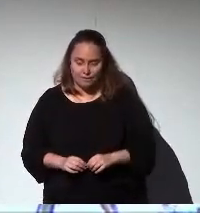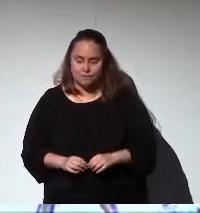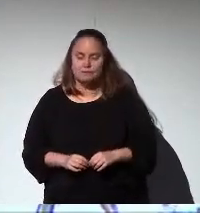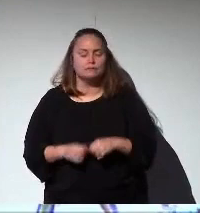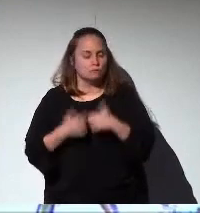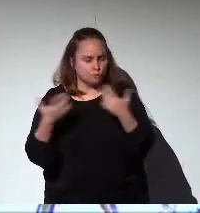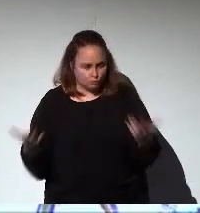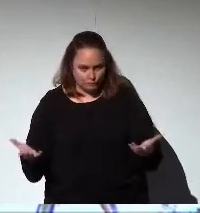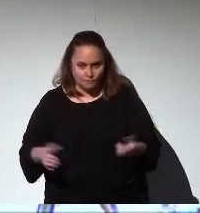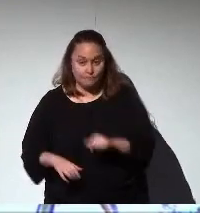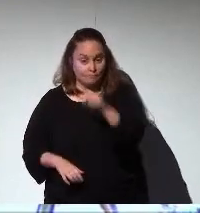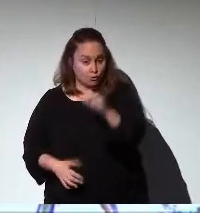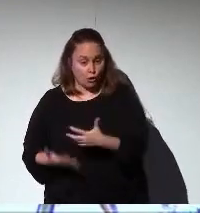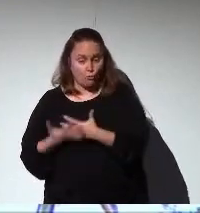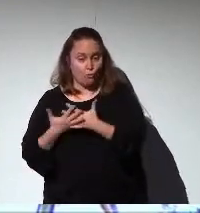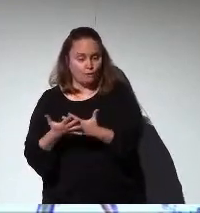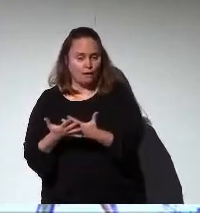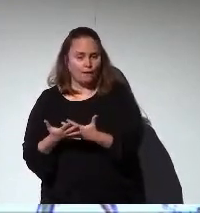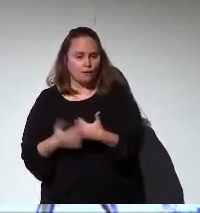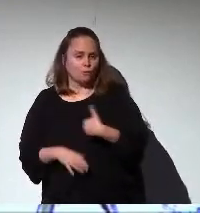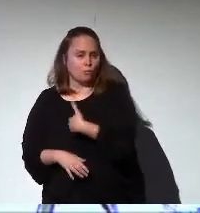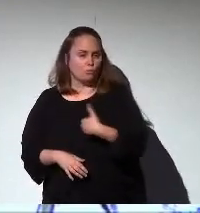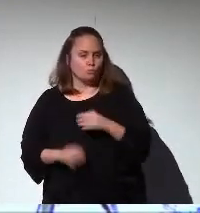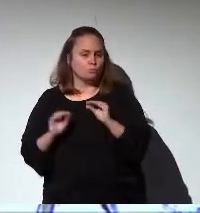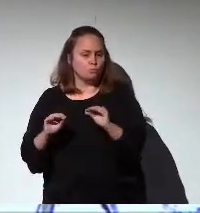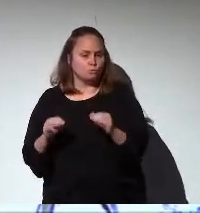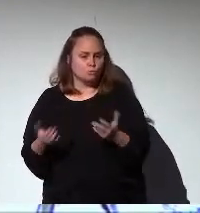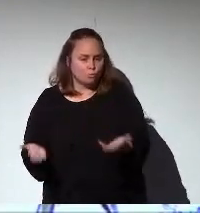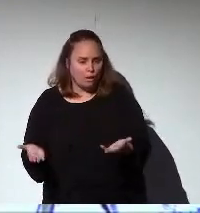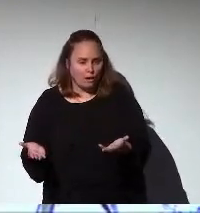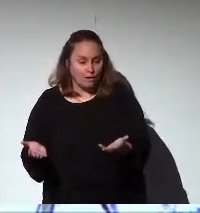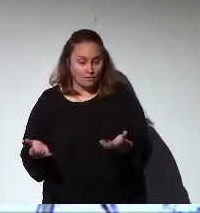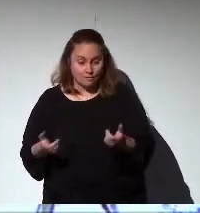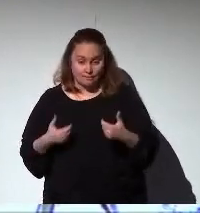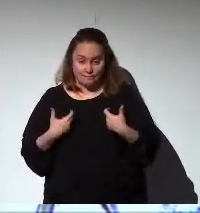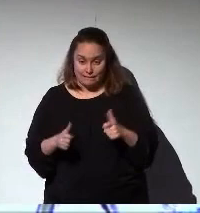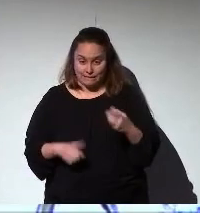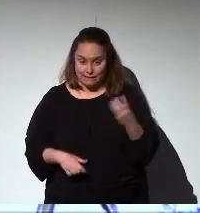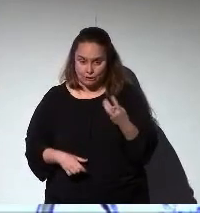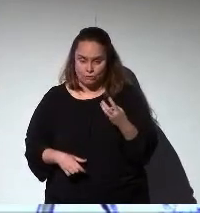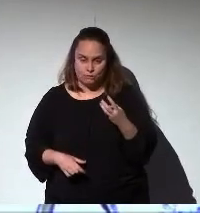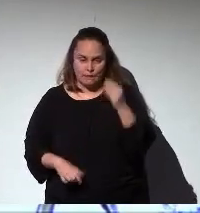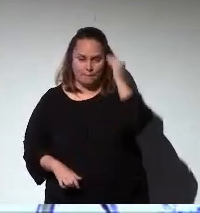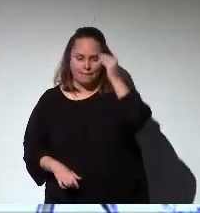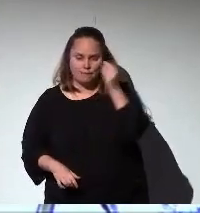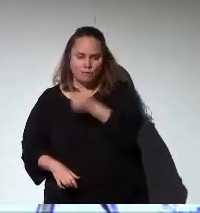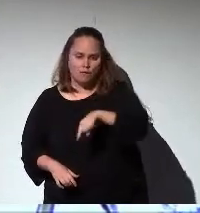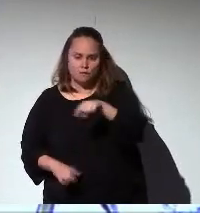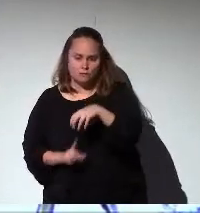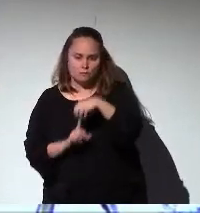¿cuál es el papel de las personas voluntarias realmente? Pues desde el tercer sector opinamos que realmente son agentes